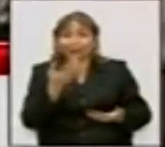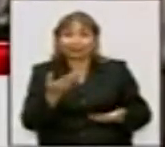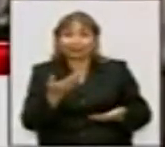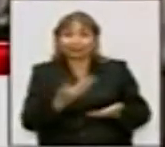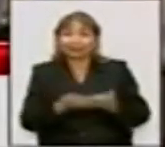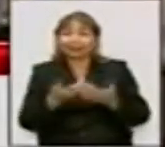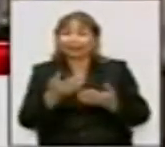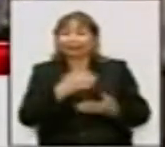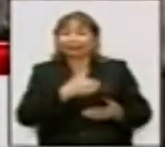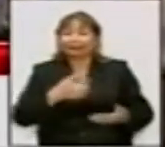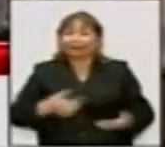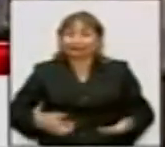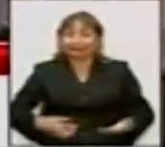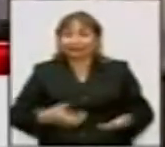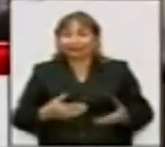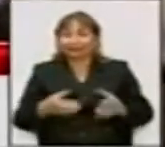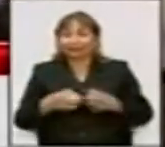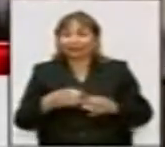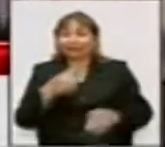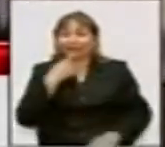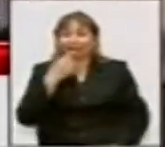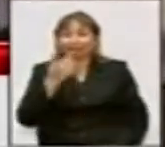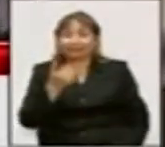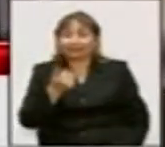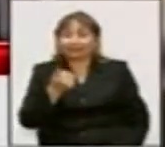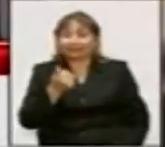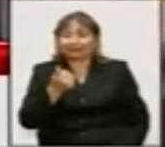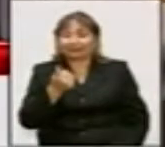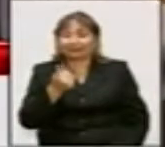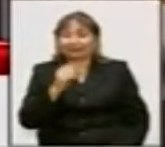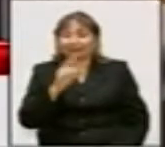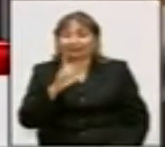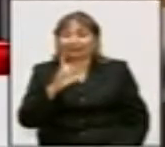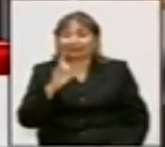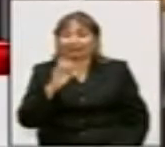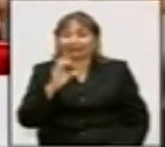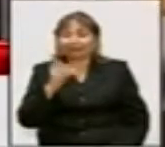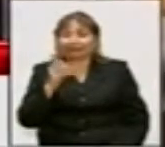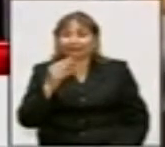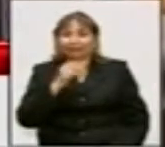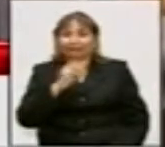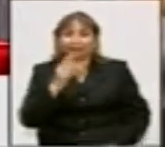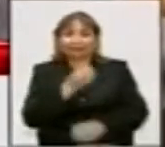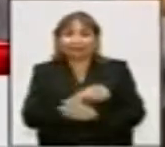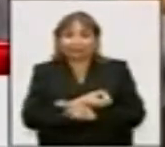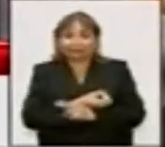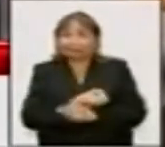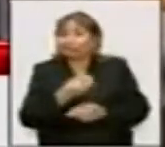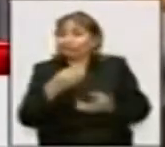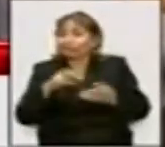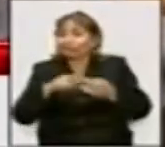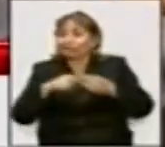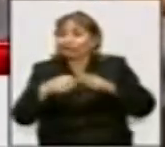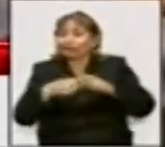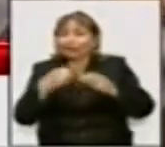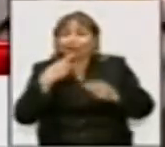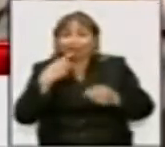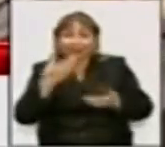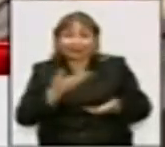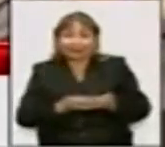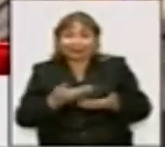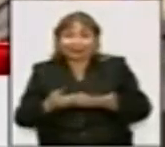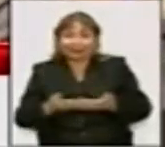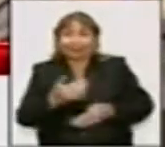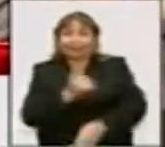presidentes como decía la congresista lourdes alcorta ción instante ni con un mal hemos vivido esto es que el problema es a veces las